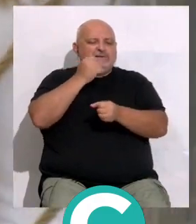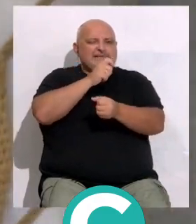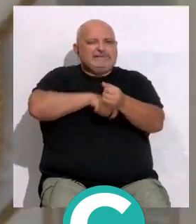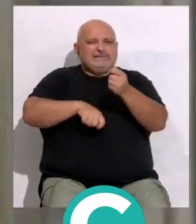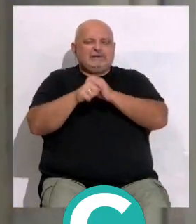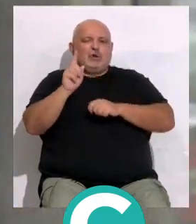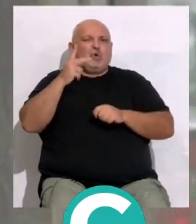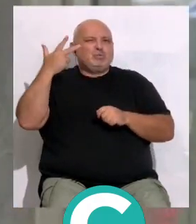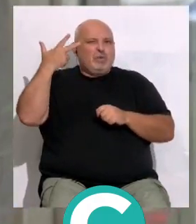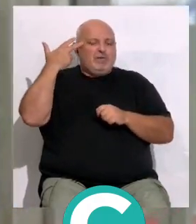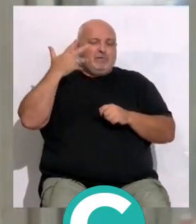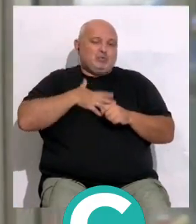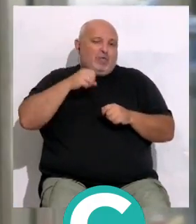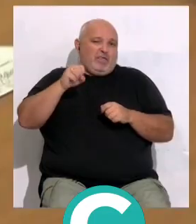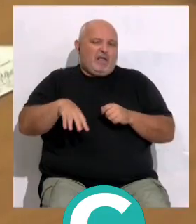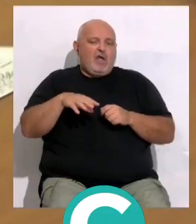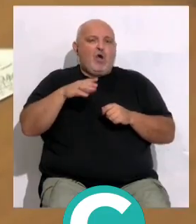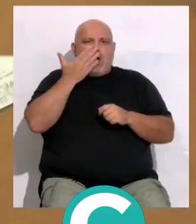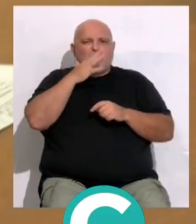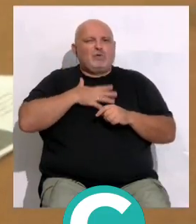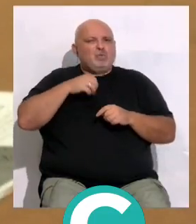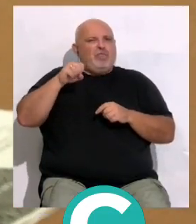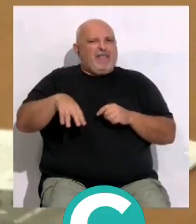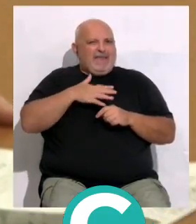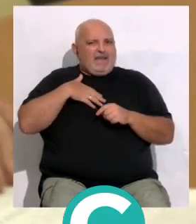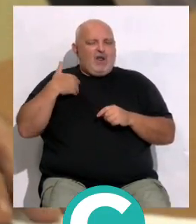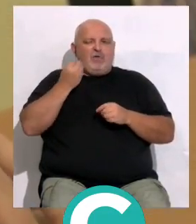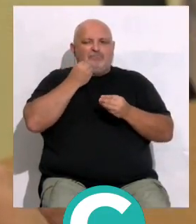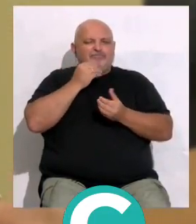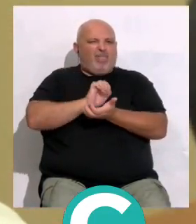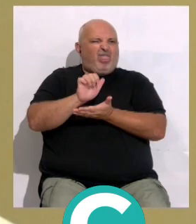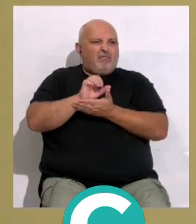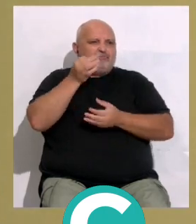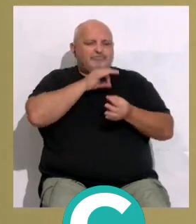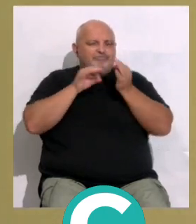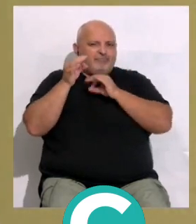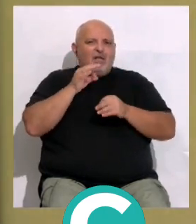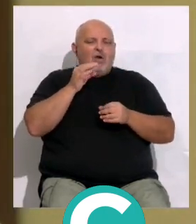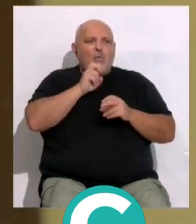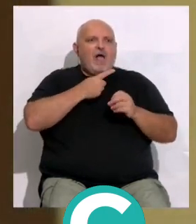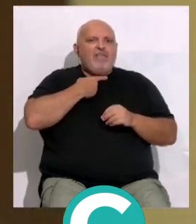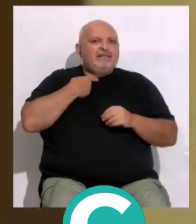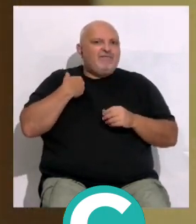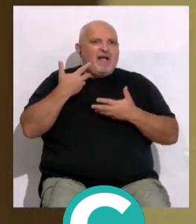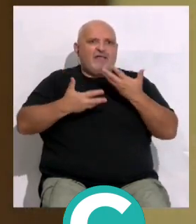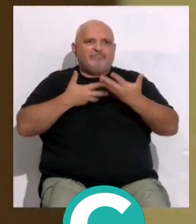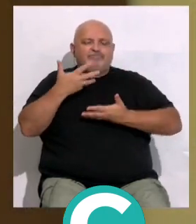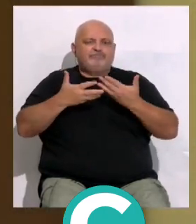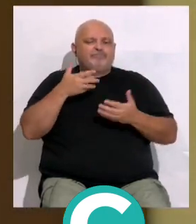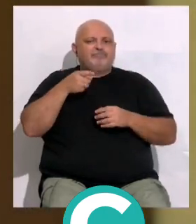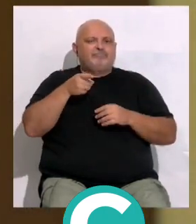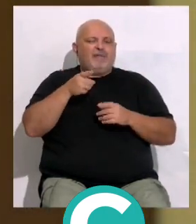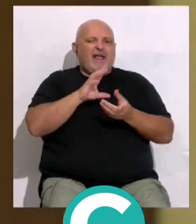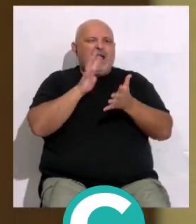no suicidas, las conductas suicidas, los trastornos alimentarios, las conductas adictivas y otras conductas que